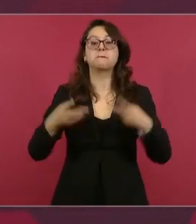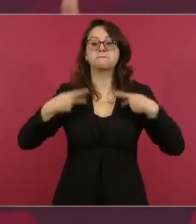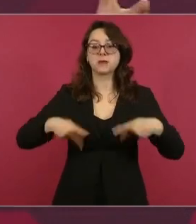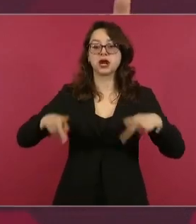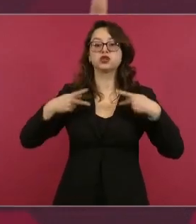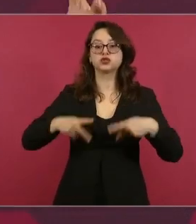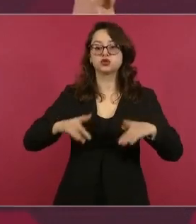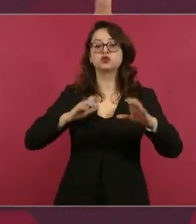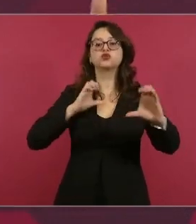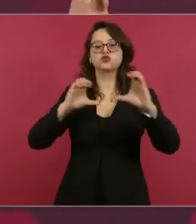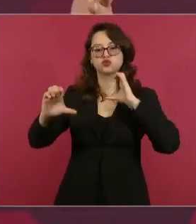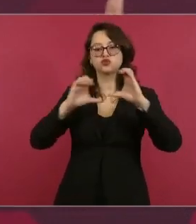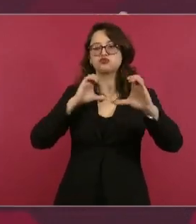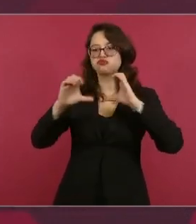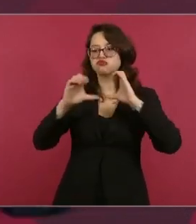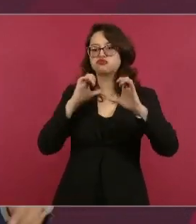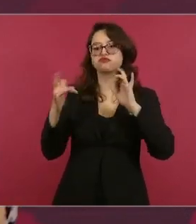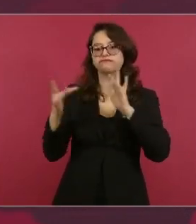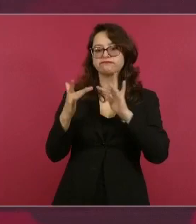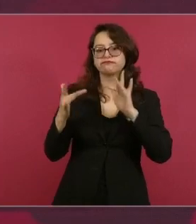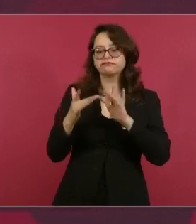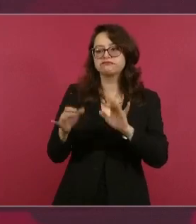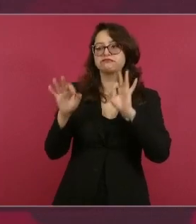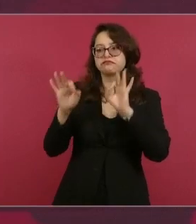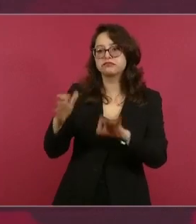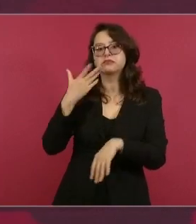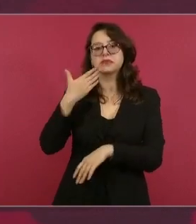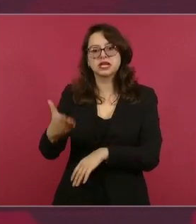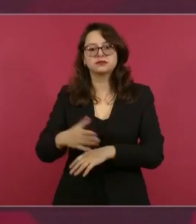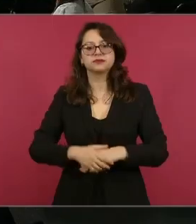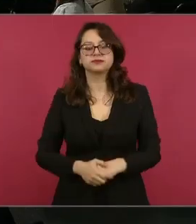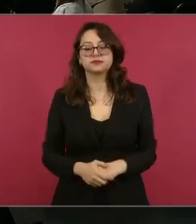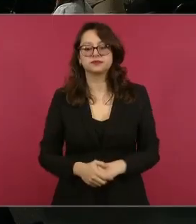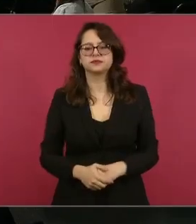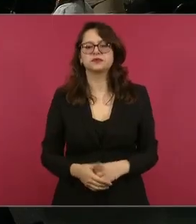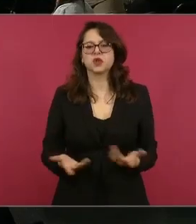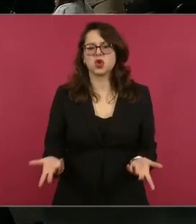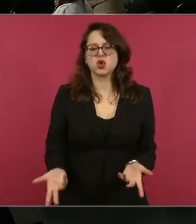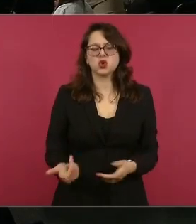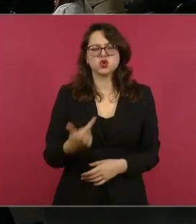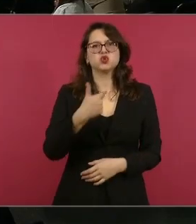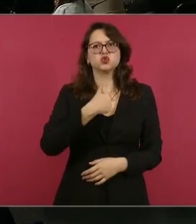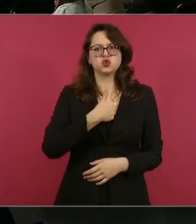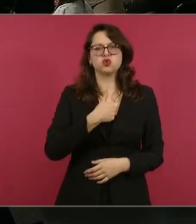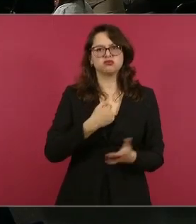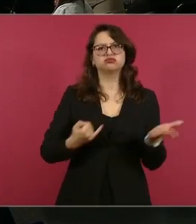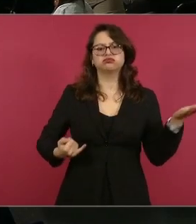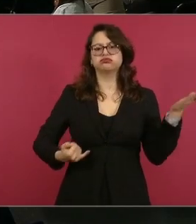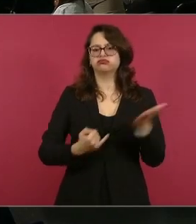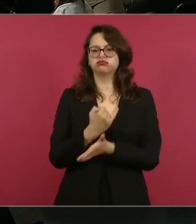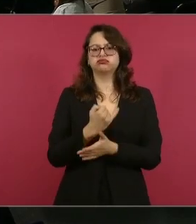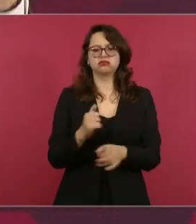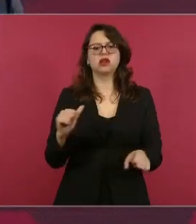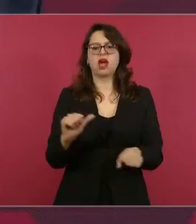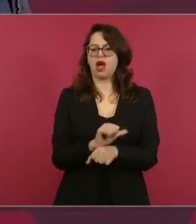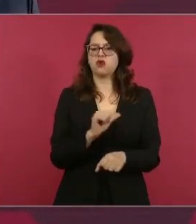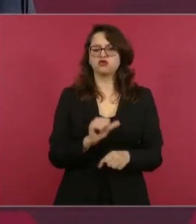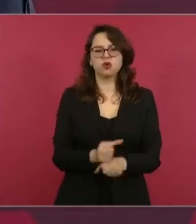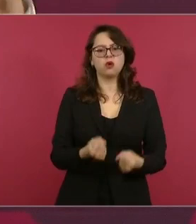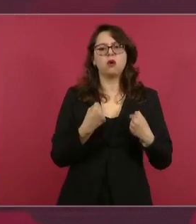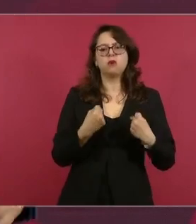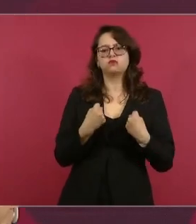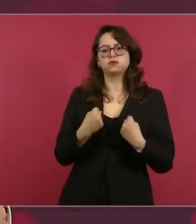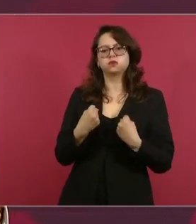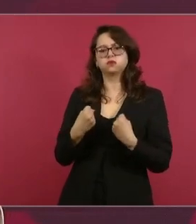¿Por qué también llegué por carretera? ¿Y por qué celebro el que se haya tomado